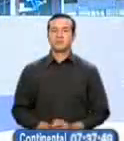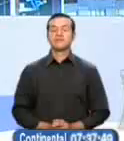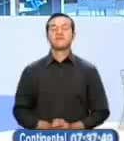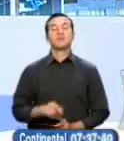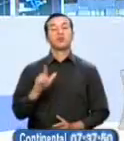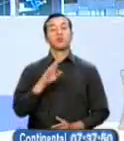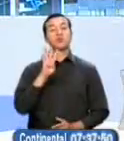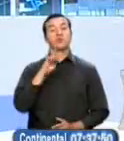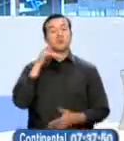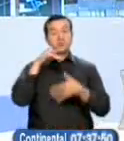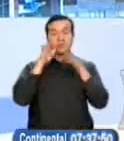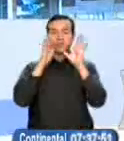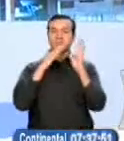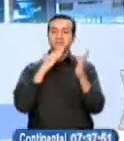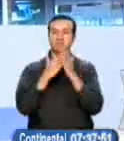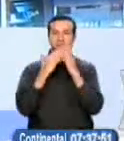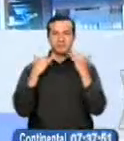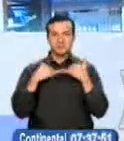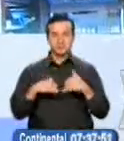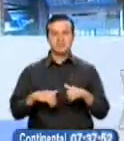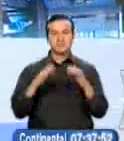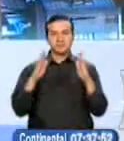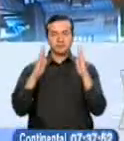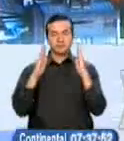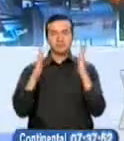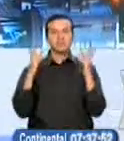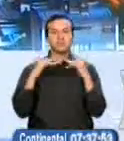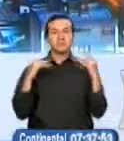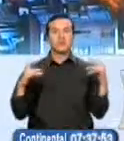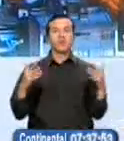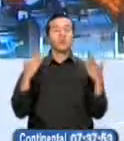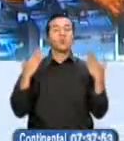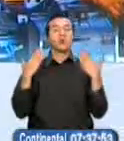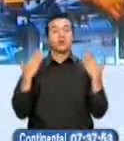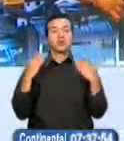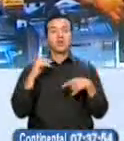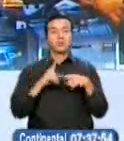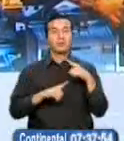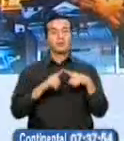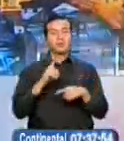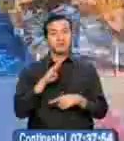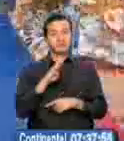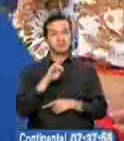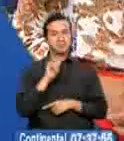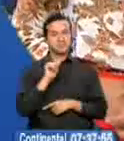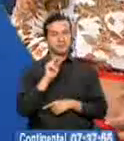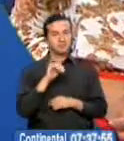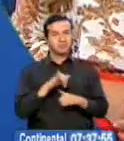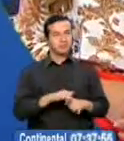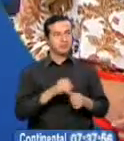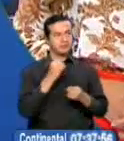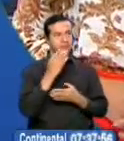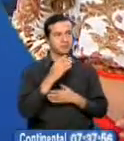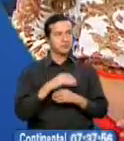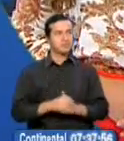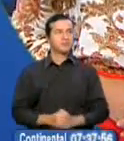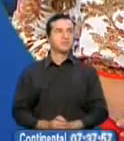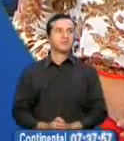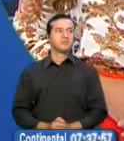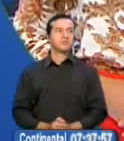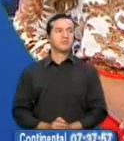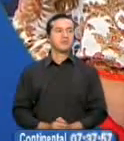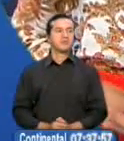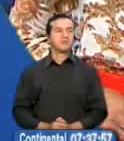Lunes 4 de diciembre, gracias por seguir en nuestra compañía. Desde el puerto principal, nuestro compañero Abraham Verduga tiene más información.